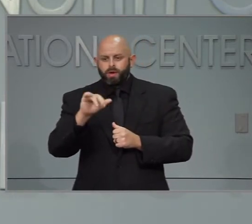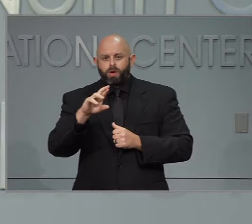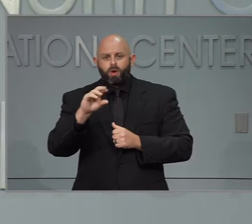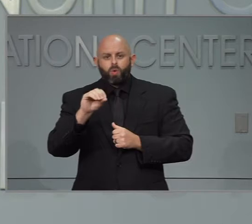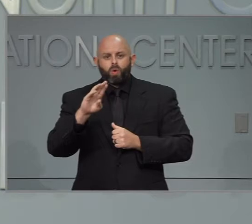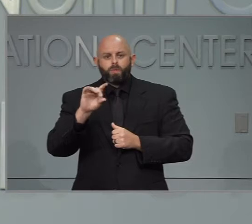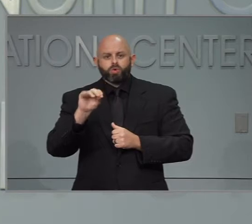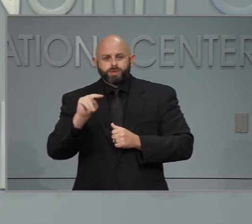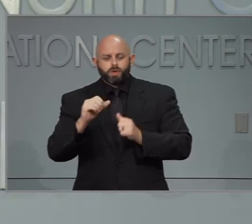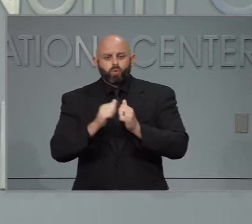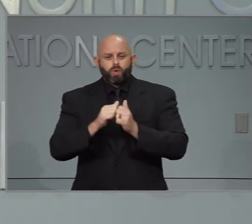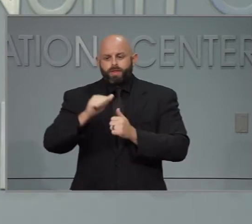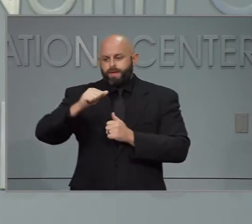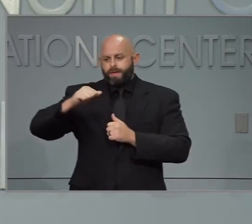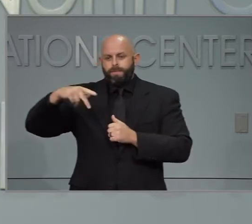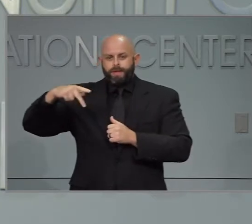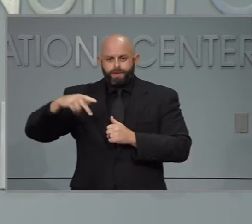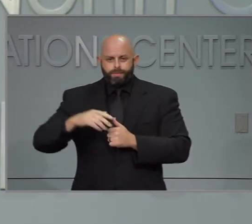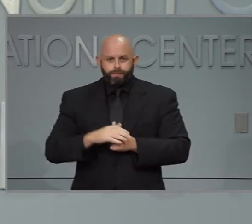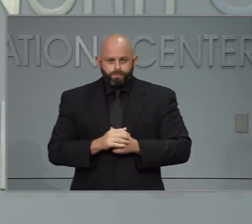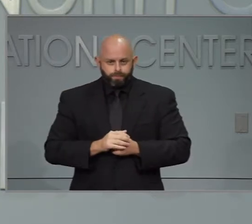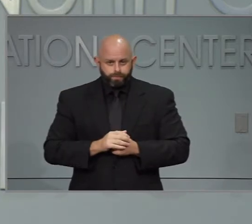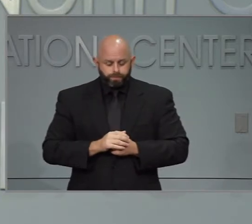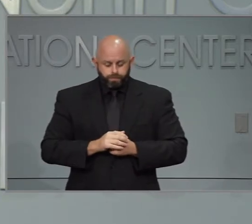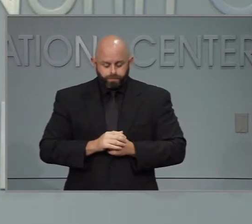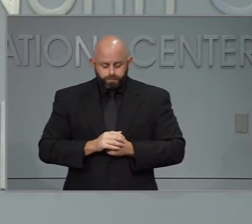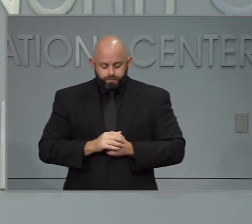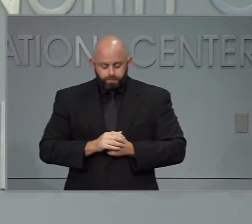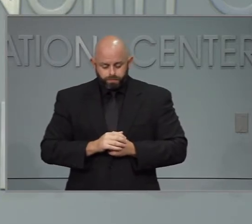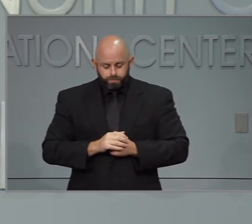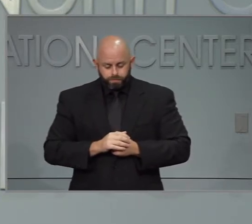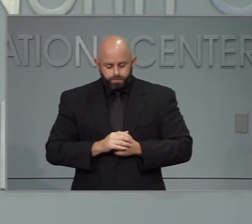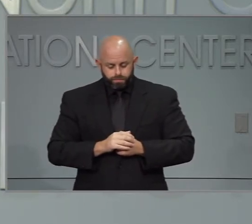Gary Robertson, de Associated Press.